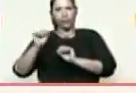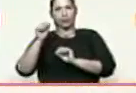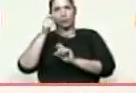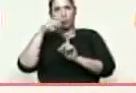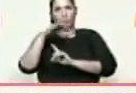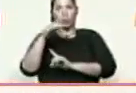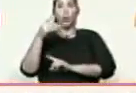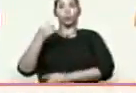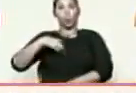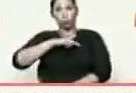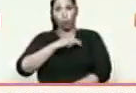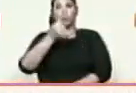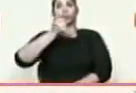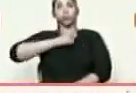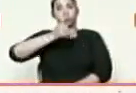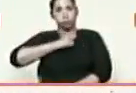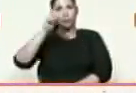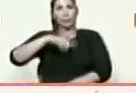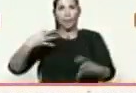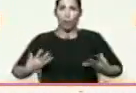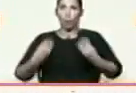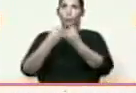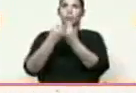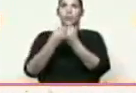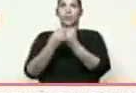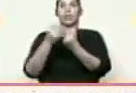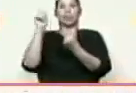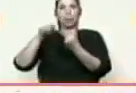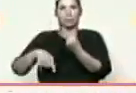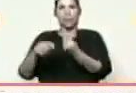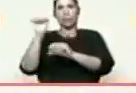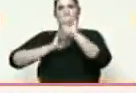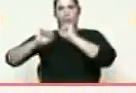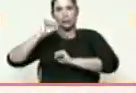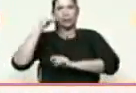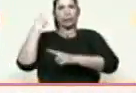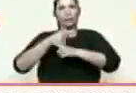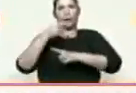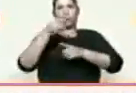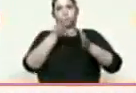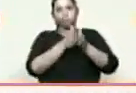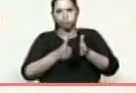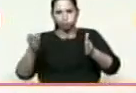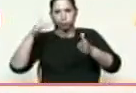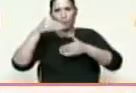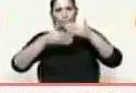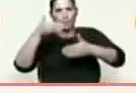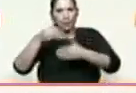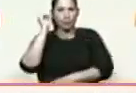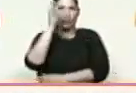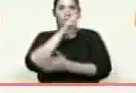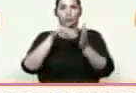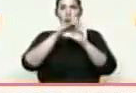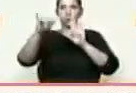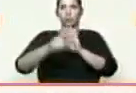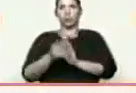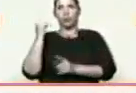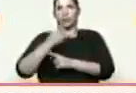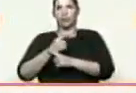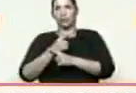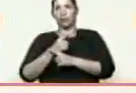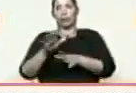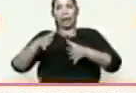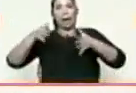que la resistencia hay que acompañarla de una ofensiva. Hay que avanzar. Y esta Asamblea Nacional Constituyente debe ser el gran